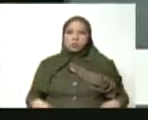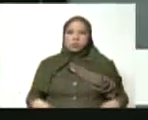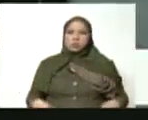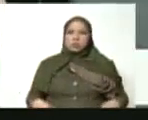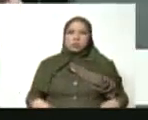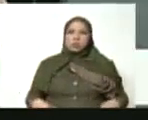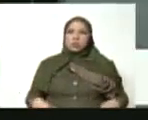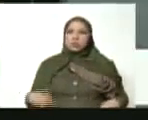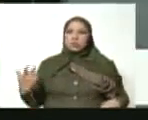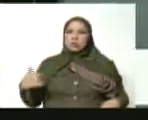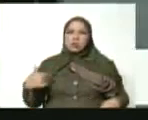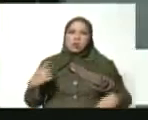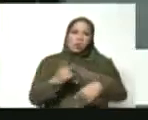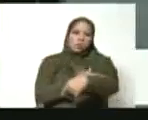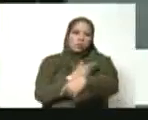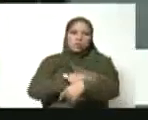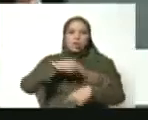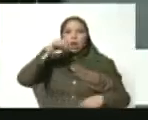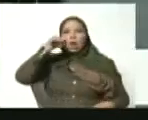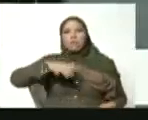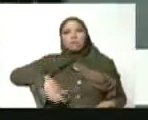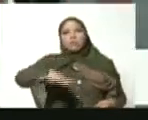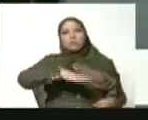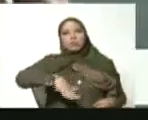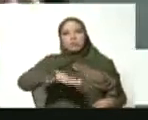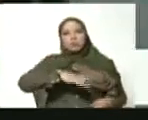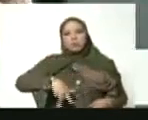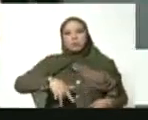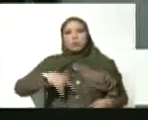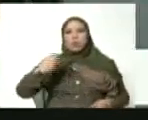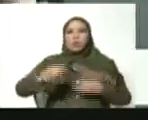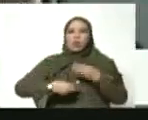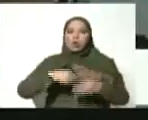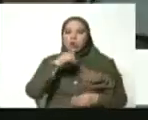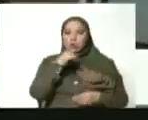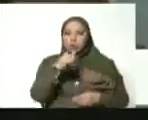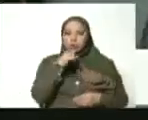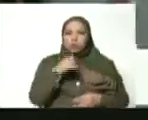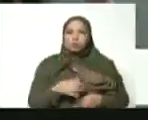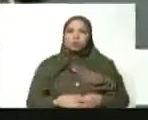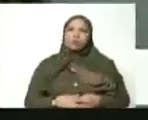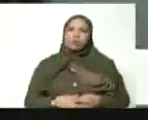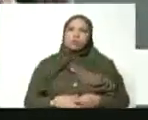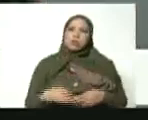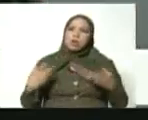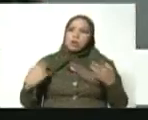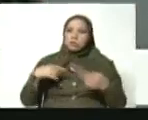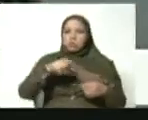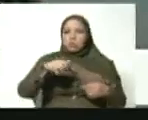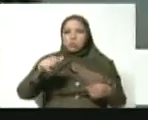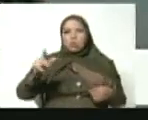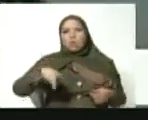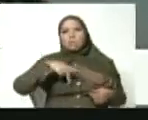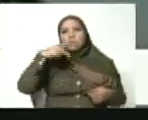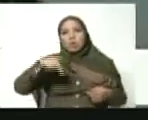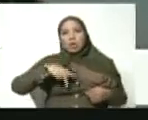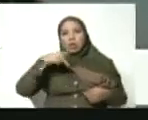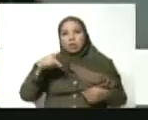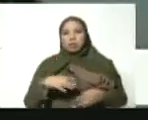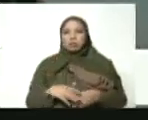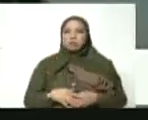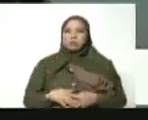aliada de armonizar los pueblos más allá de sus controversias, que son muchas, entre ellas políticas.